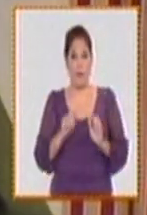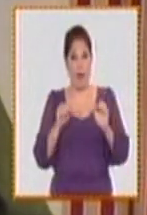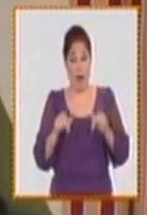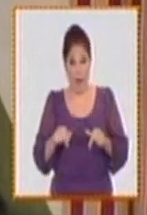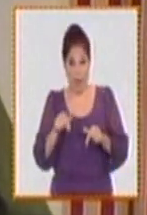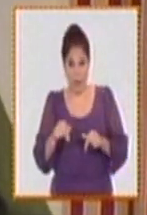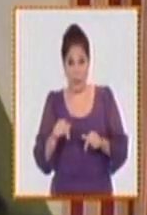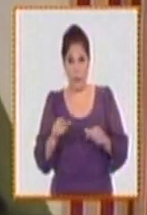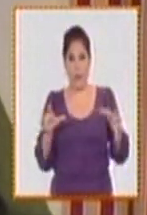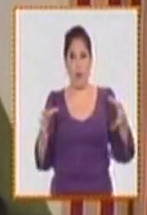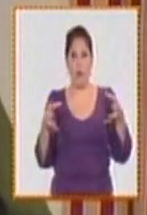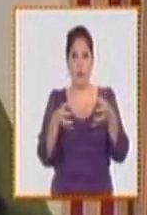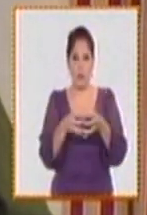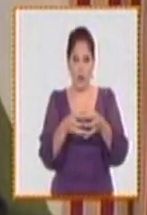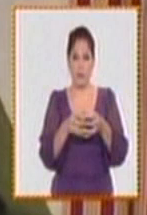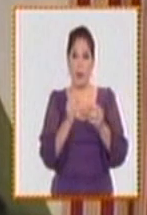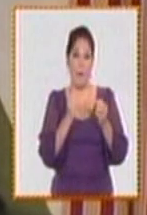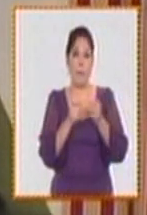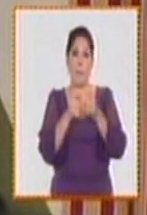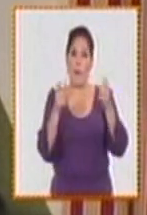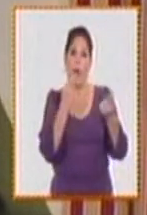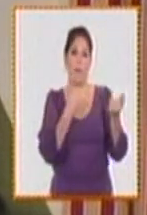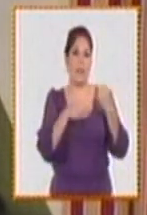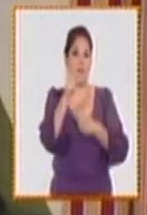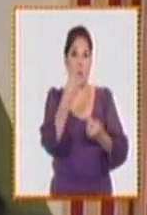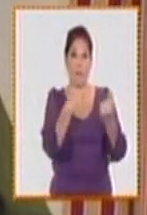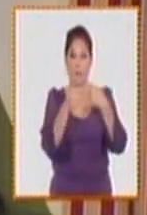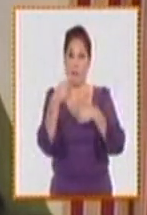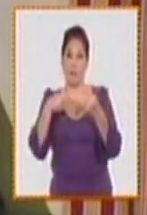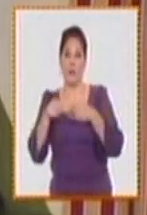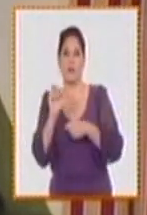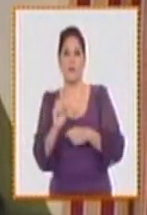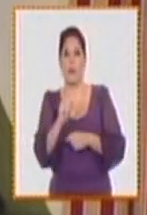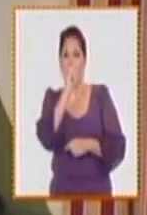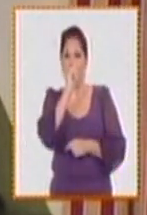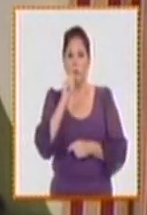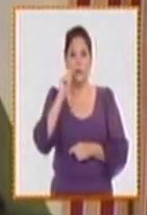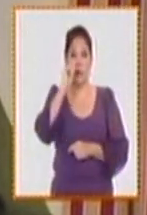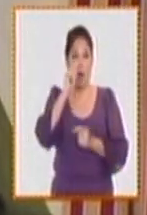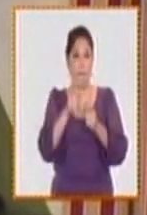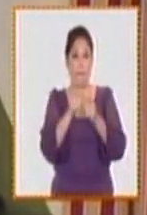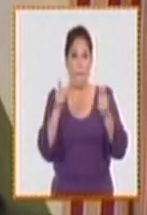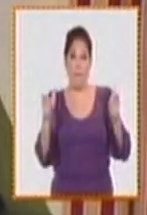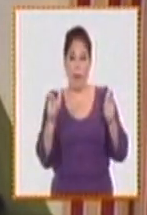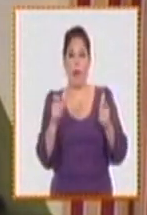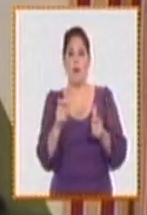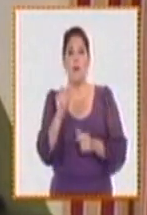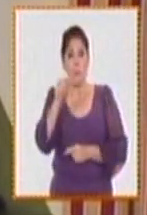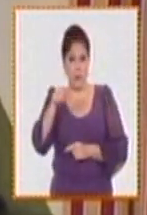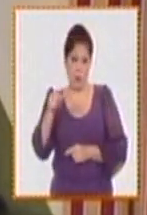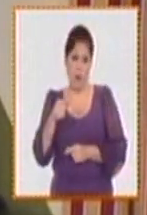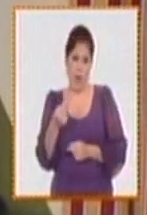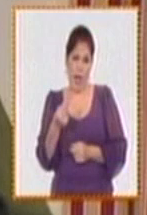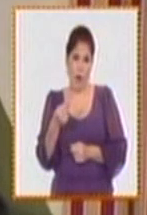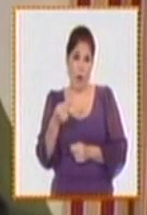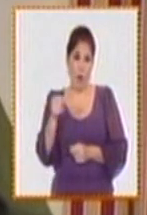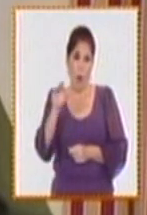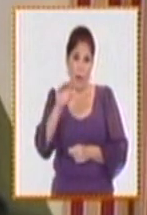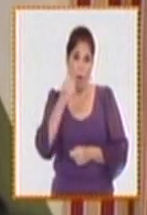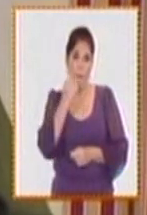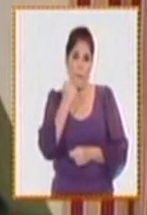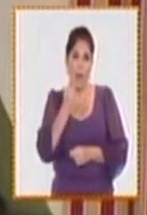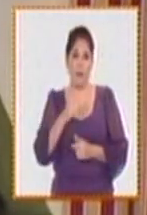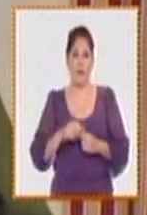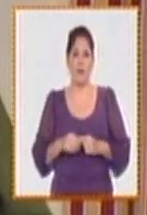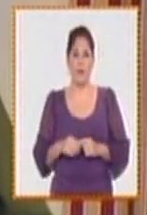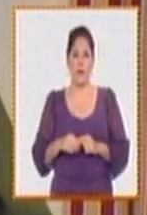se concentran los mayores traficantes de droga, hay un mayor nivel adquisitivo de las personas que se involucran en esta